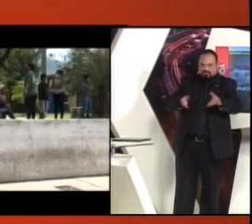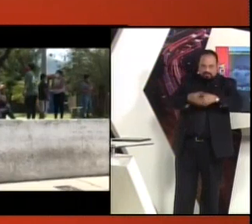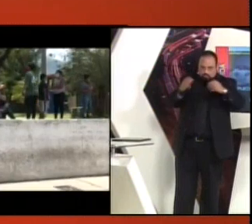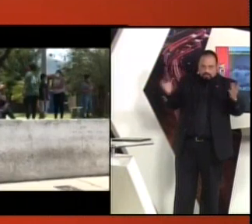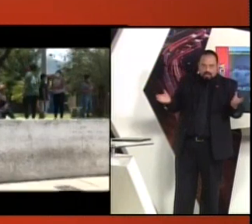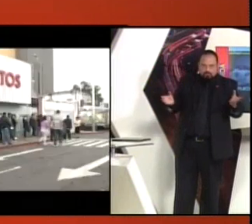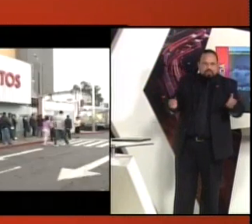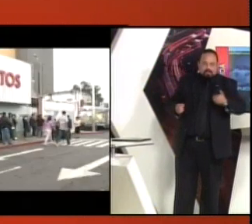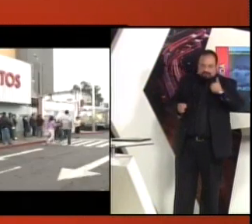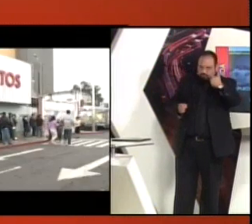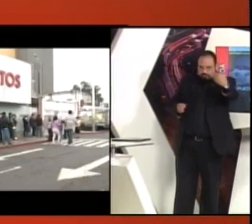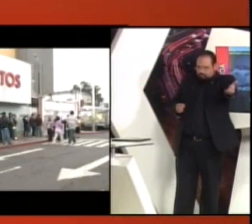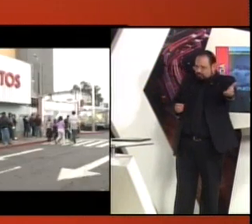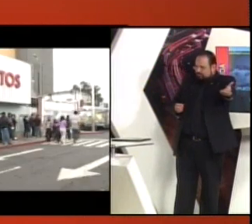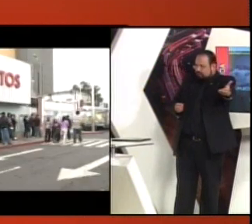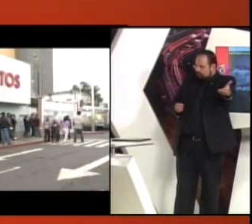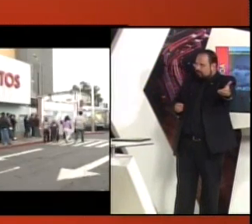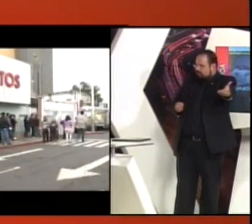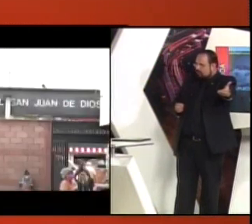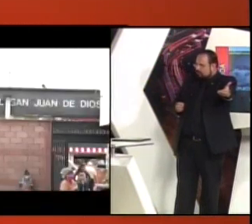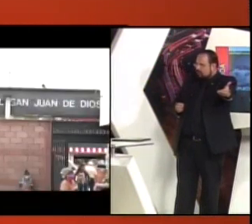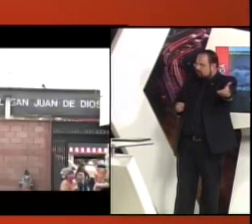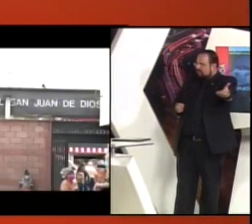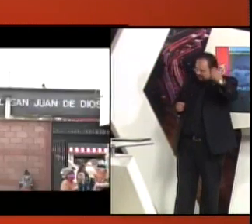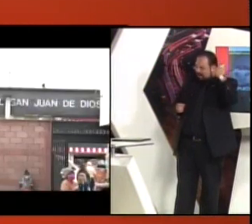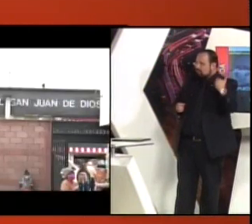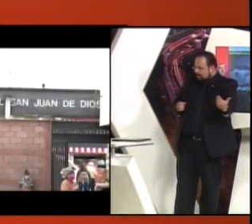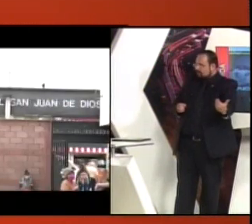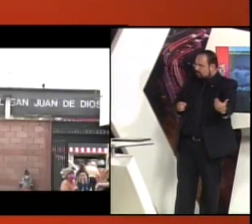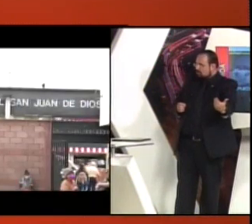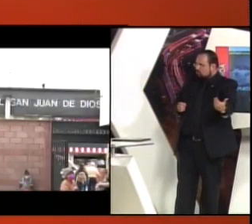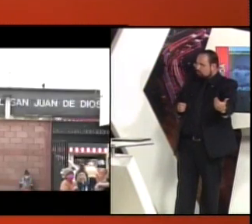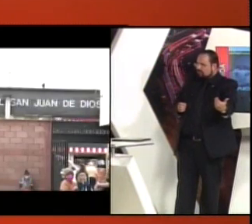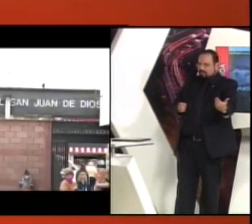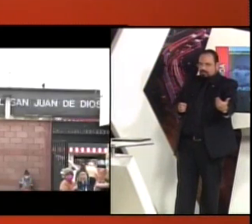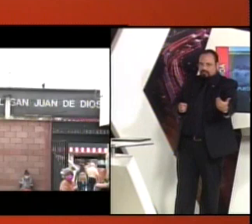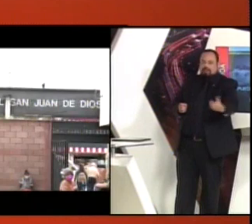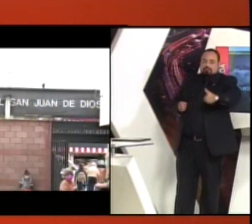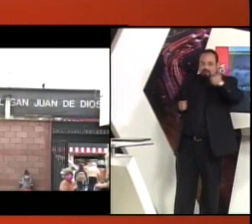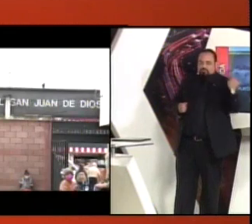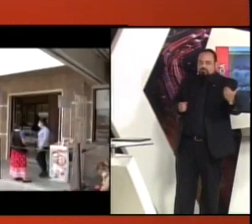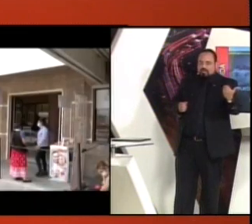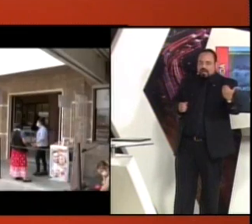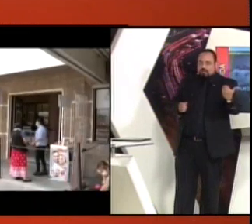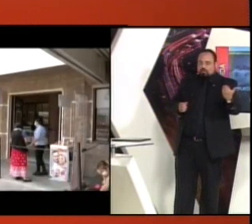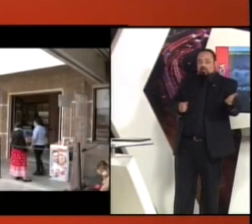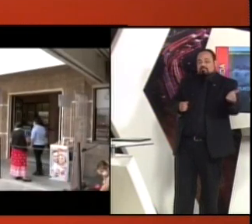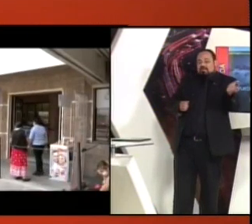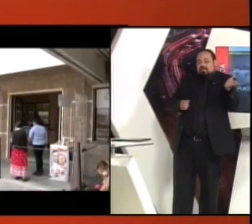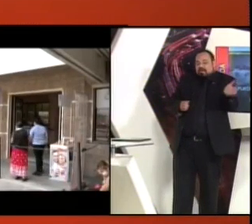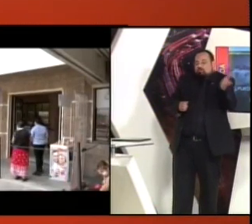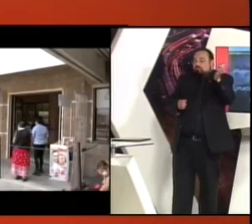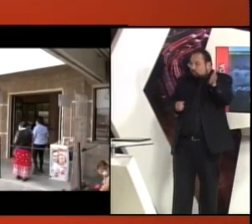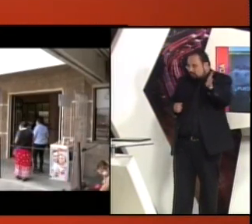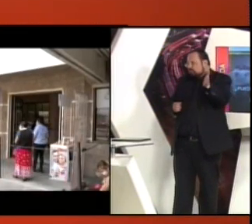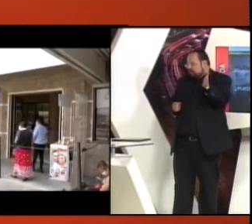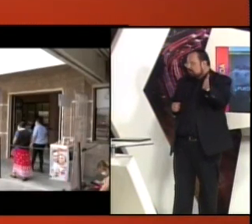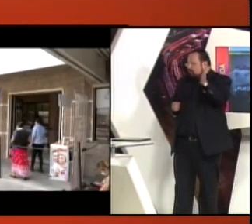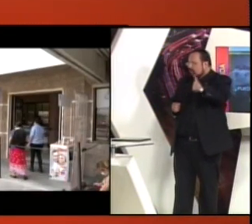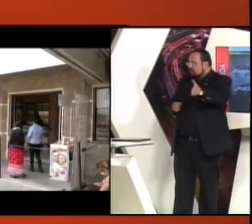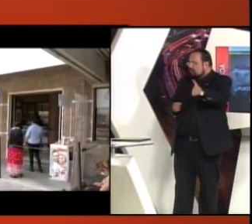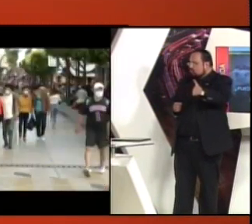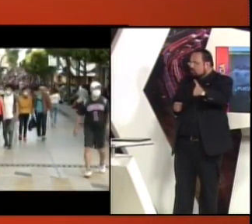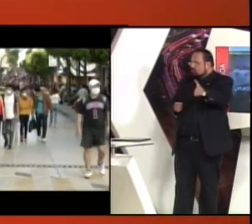latentes saturados en situaciones en condiciones realmente dramáticas los pacientes vemos todavía el lento proceso